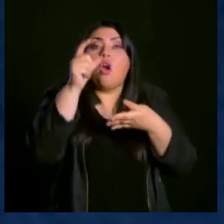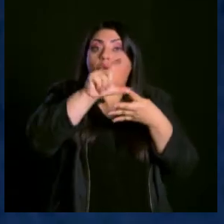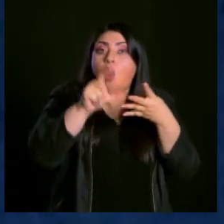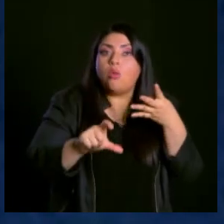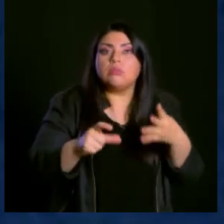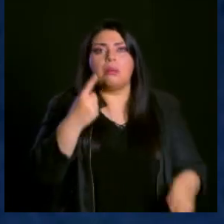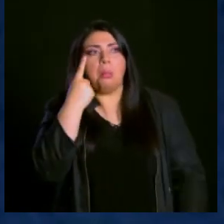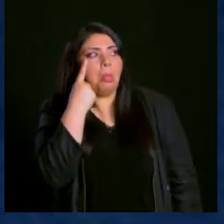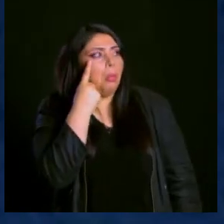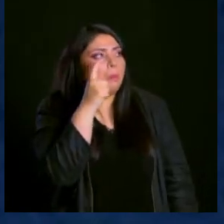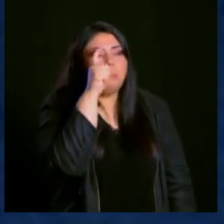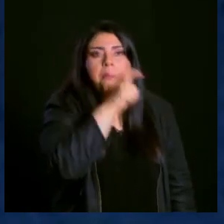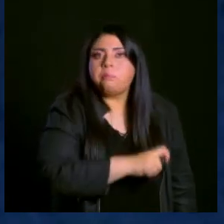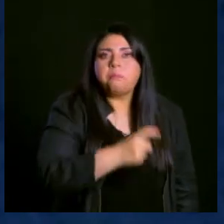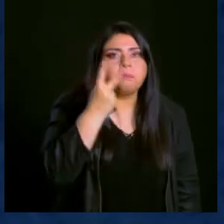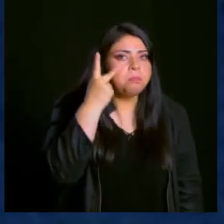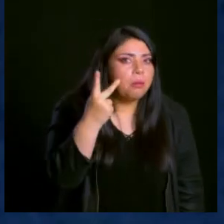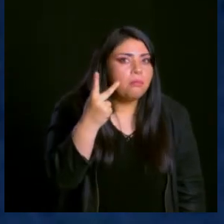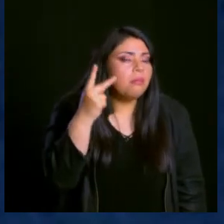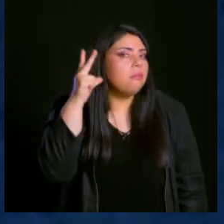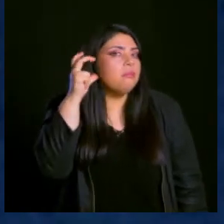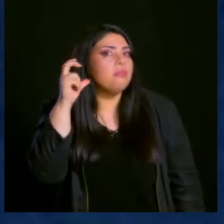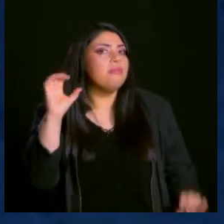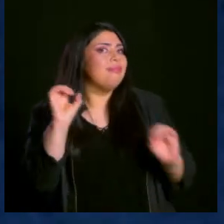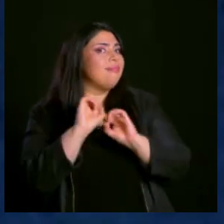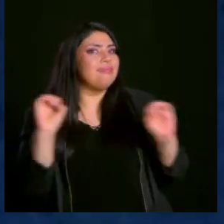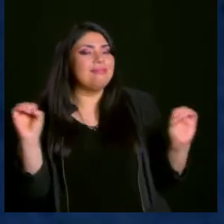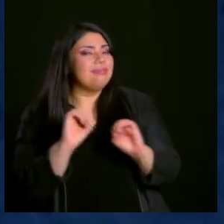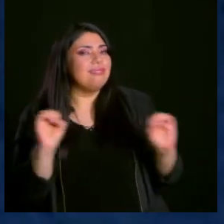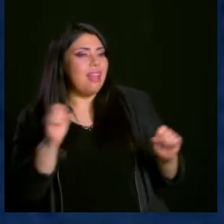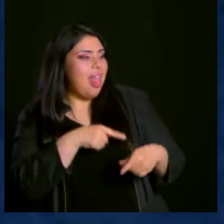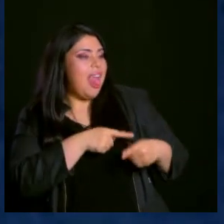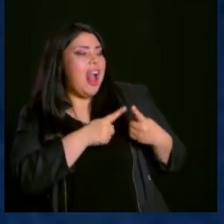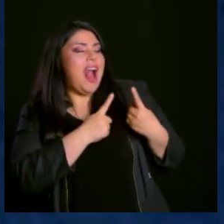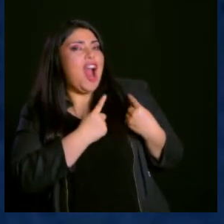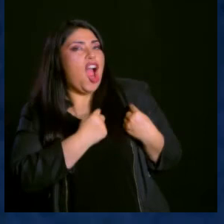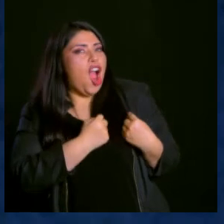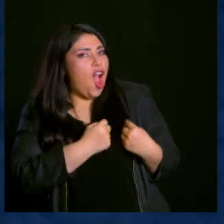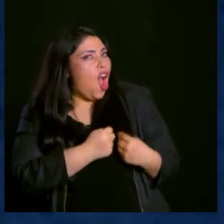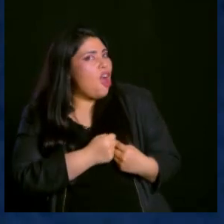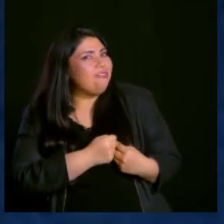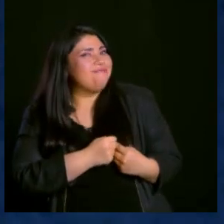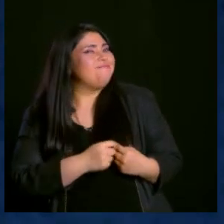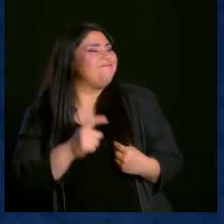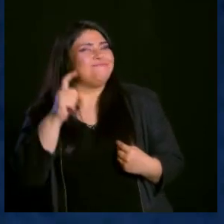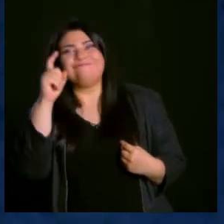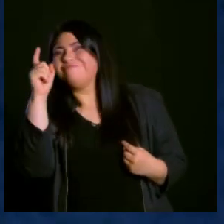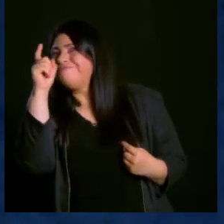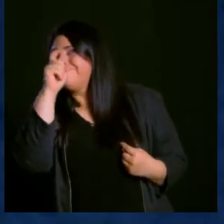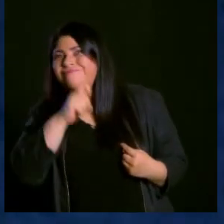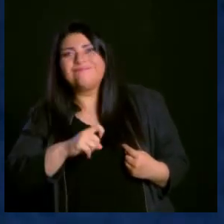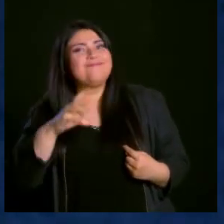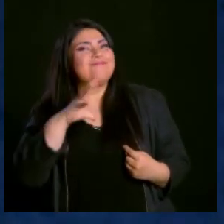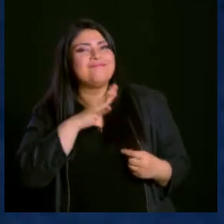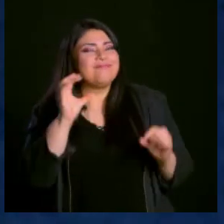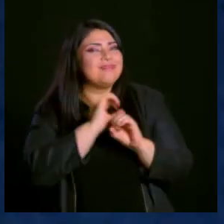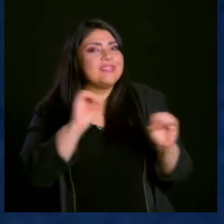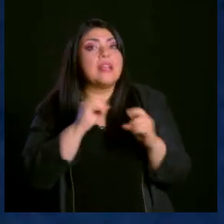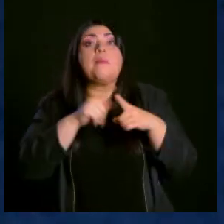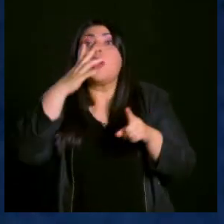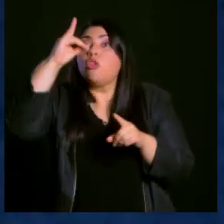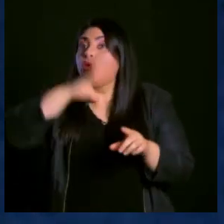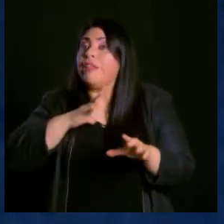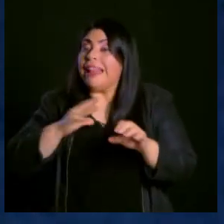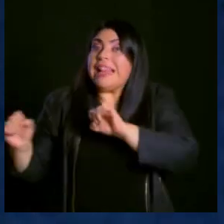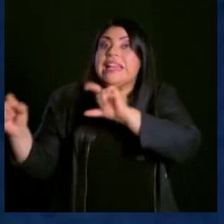el ojo no dio ni oído yo ni han subido al corazón del hombre son las que Dios ha preparado para los que le aman